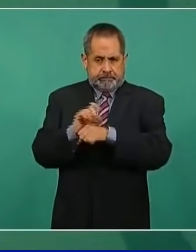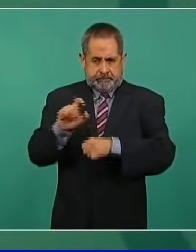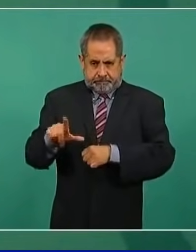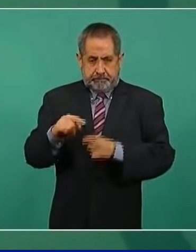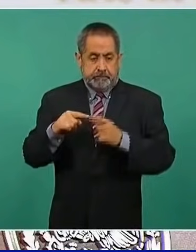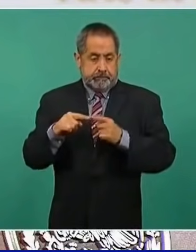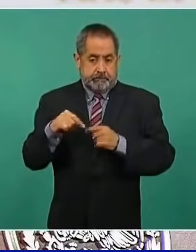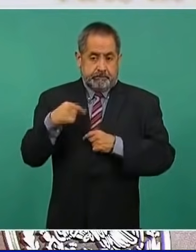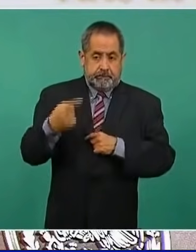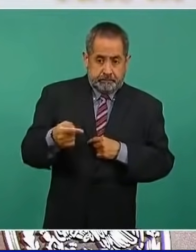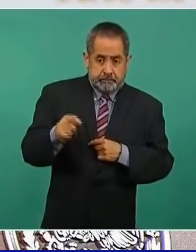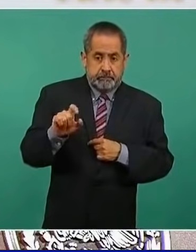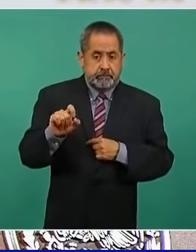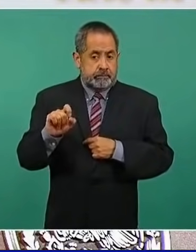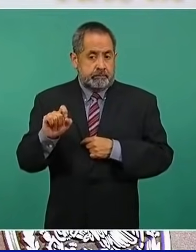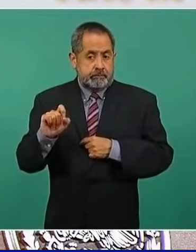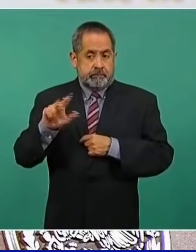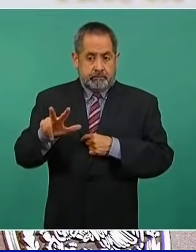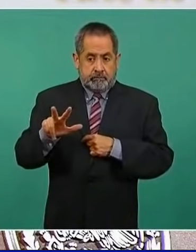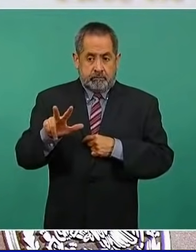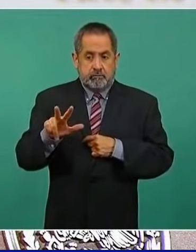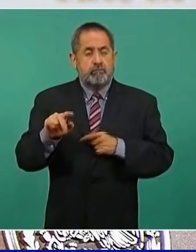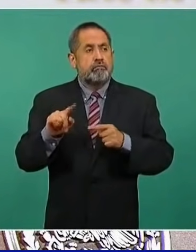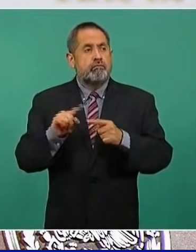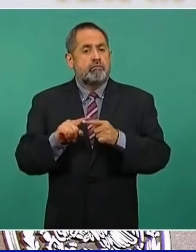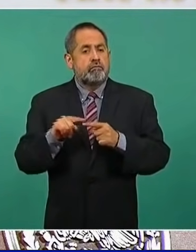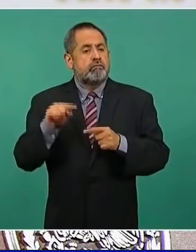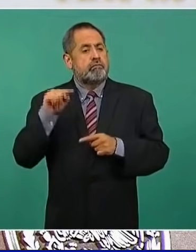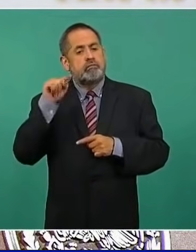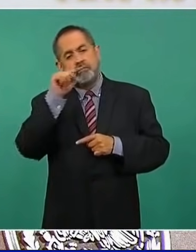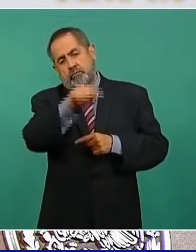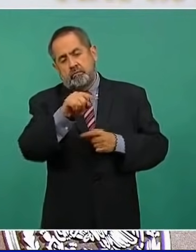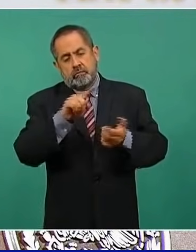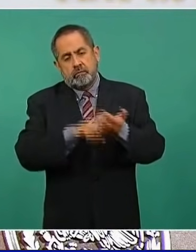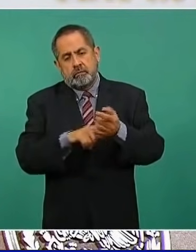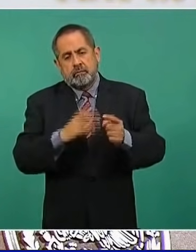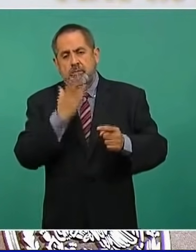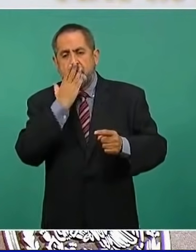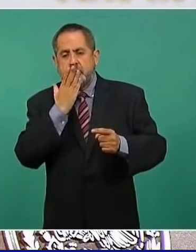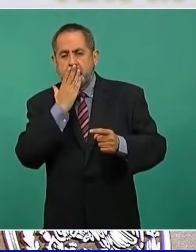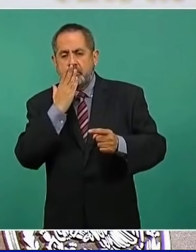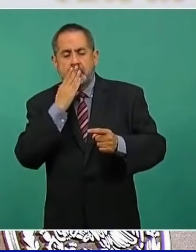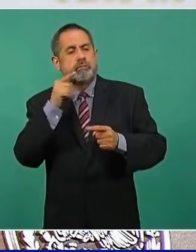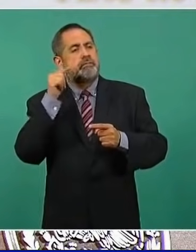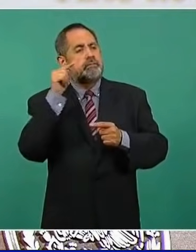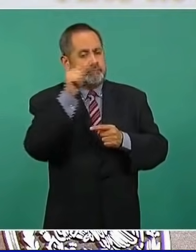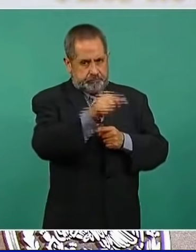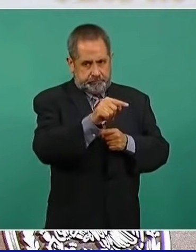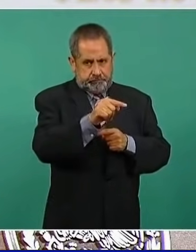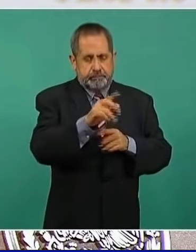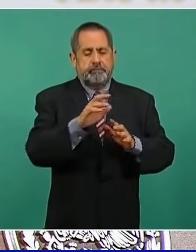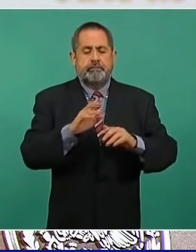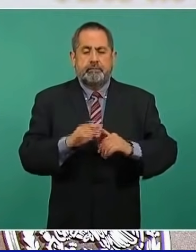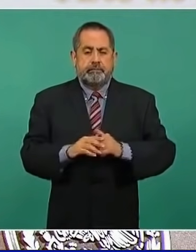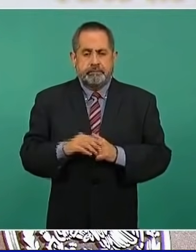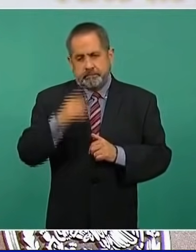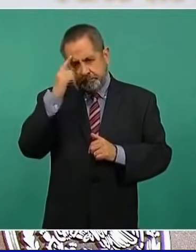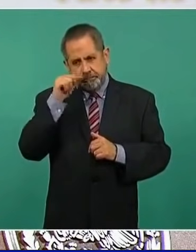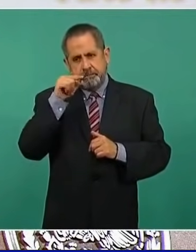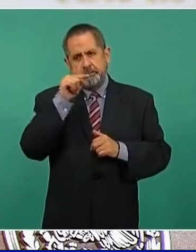siguiente vamos a Vicam, a Sonora, para